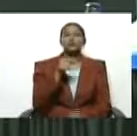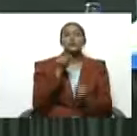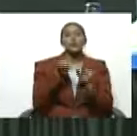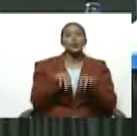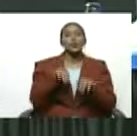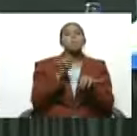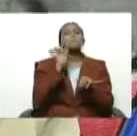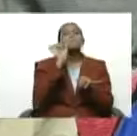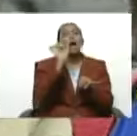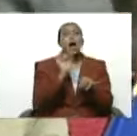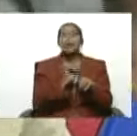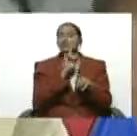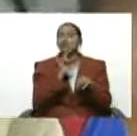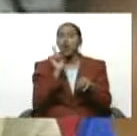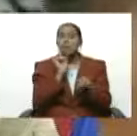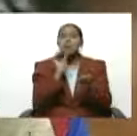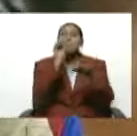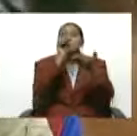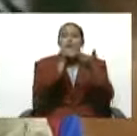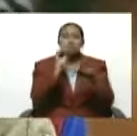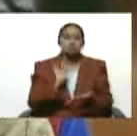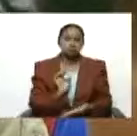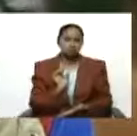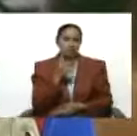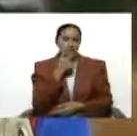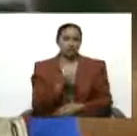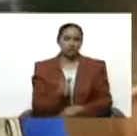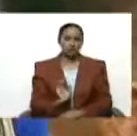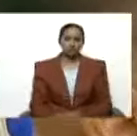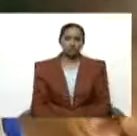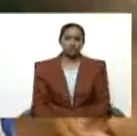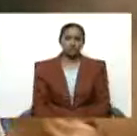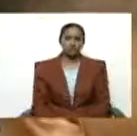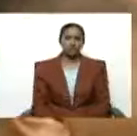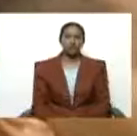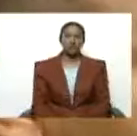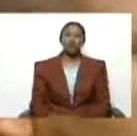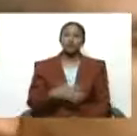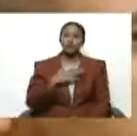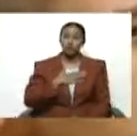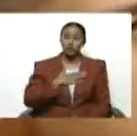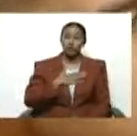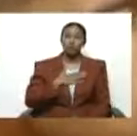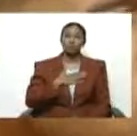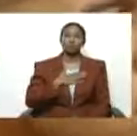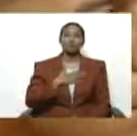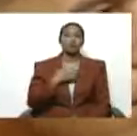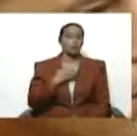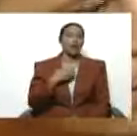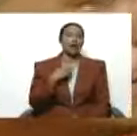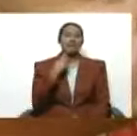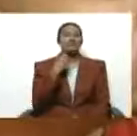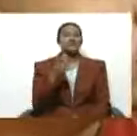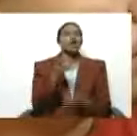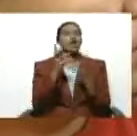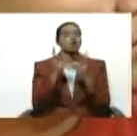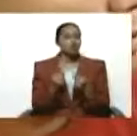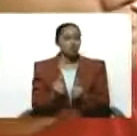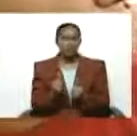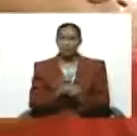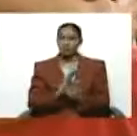los nombres. Si yo porque he insistido en no decir números y creo que hasta ahora Amelia, Reverol,